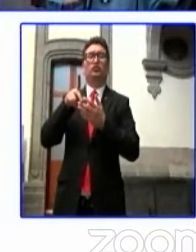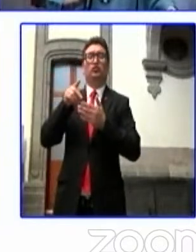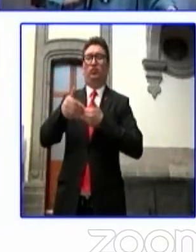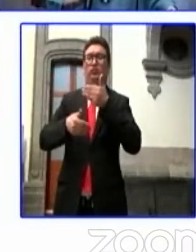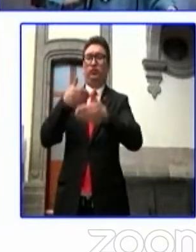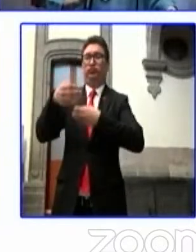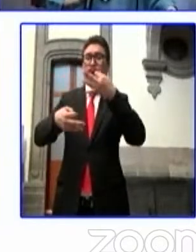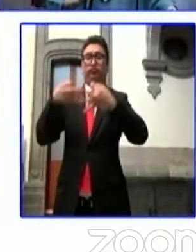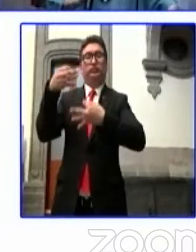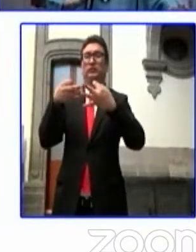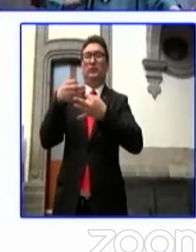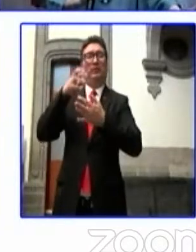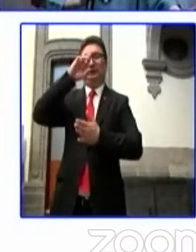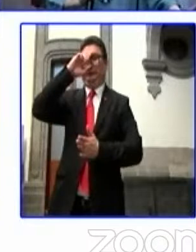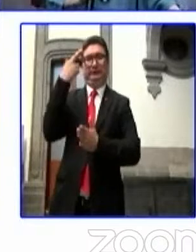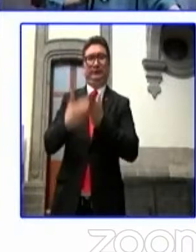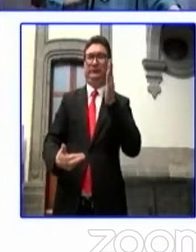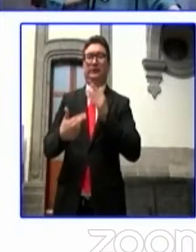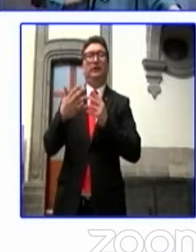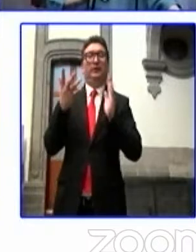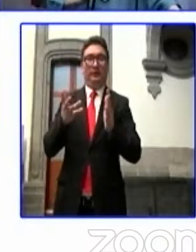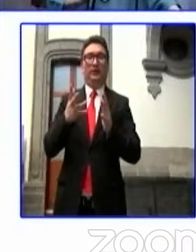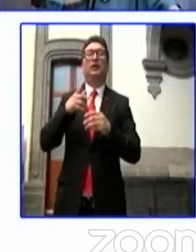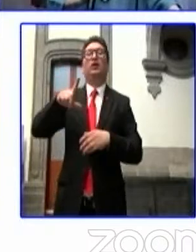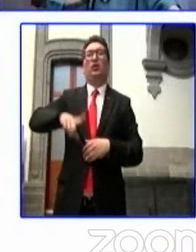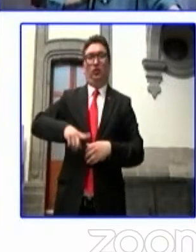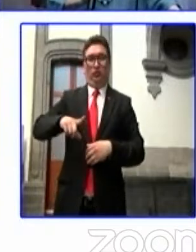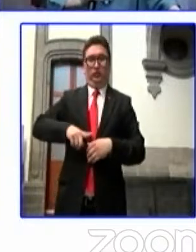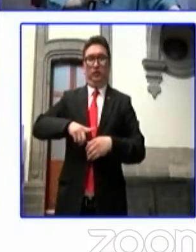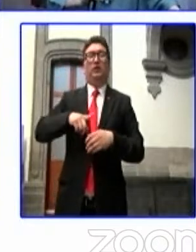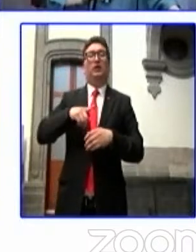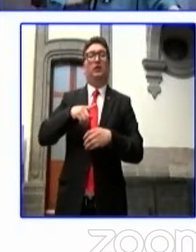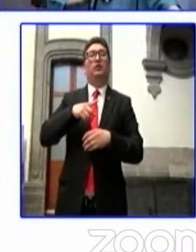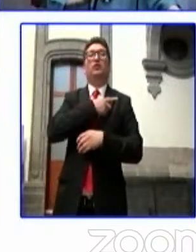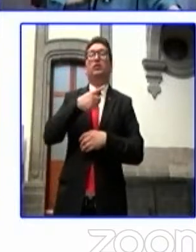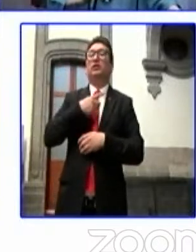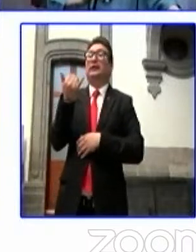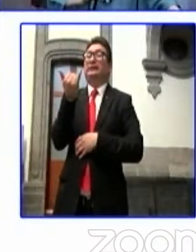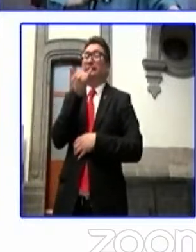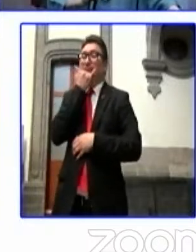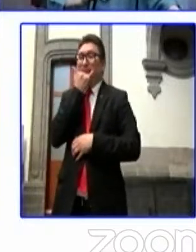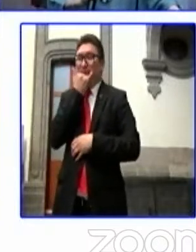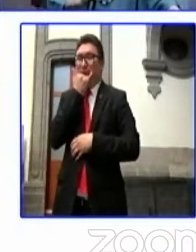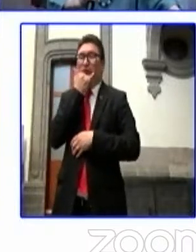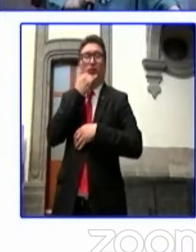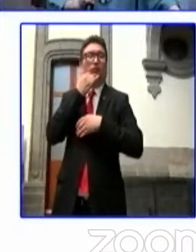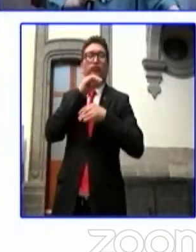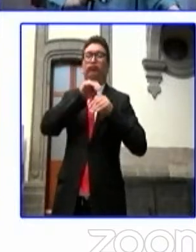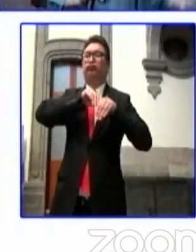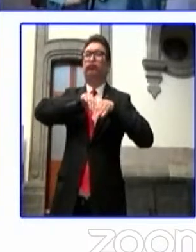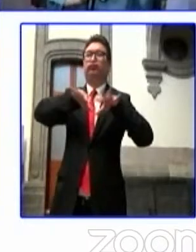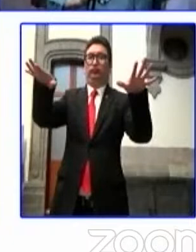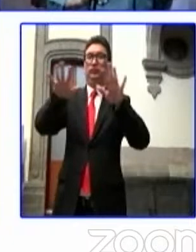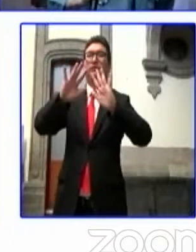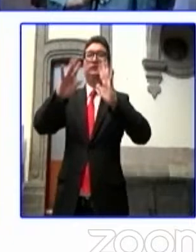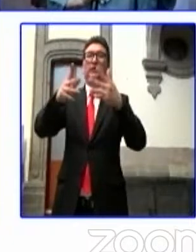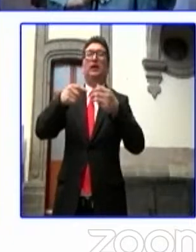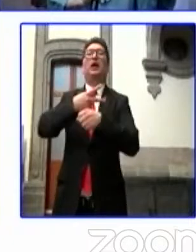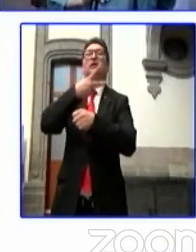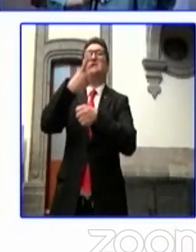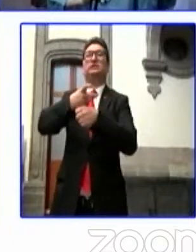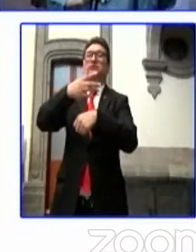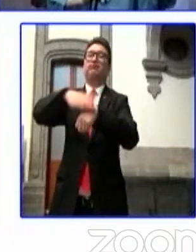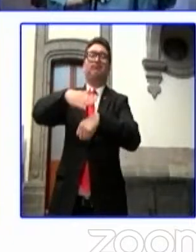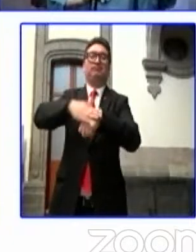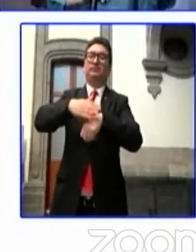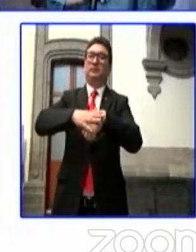proceso y bueno, el Estado mexicano tuvo que disculparse públicamente con él. Bueno, acaba de salir la segunda